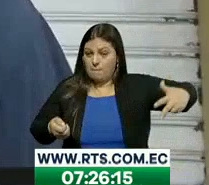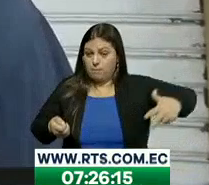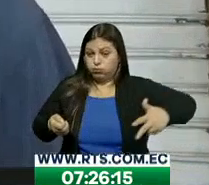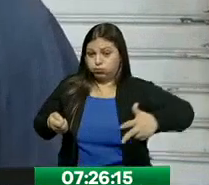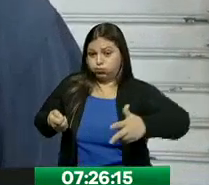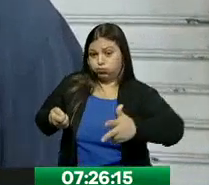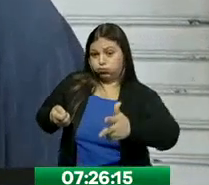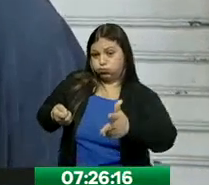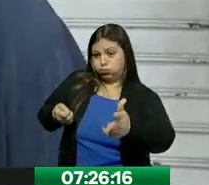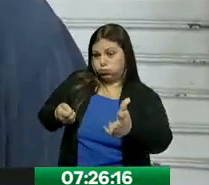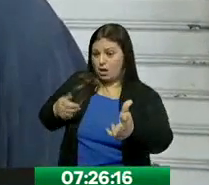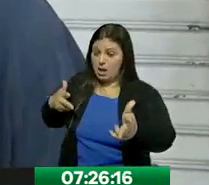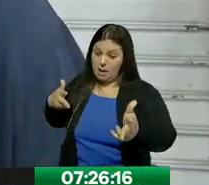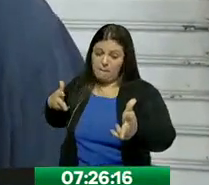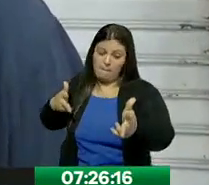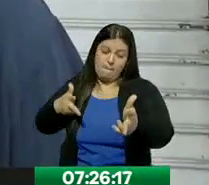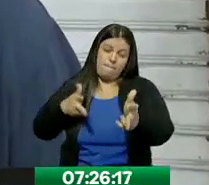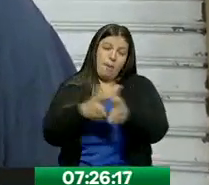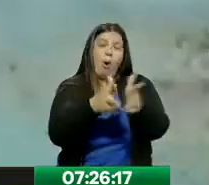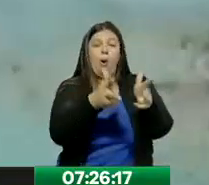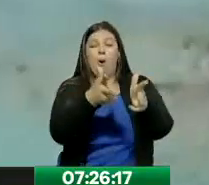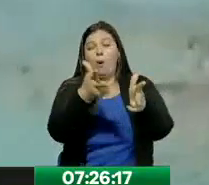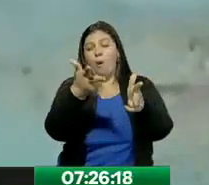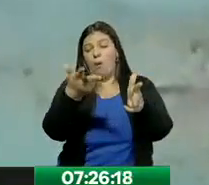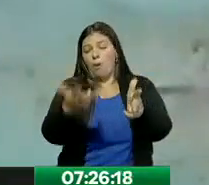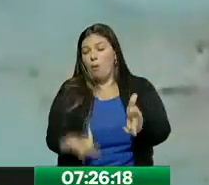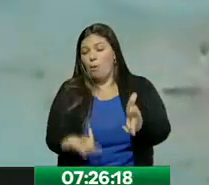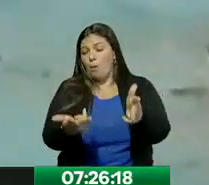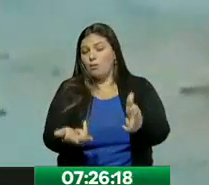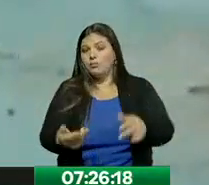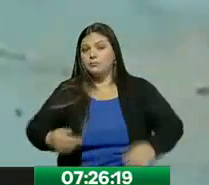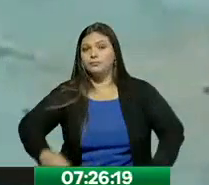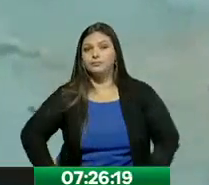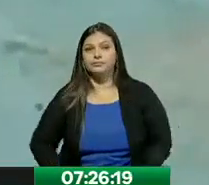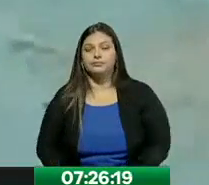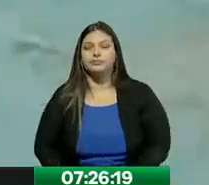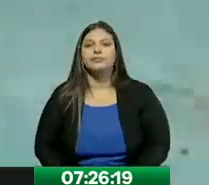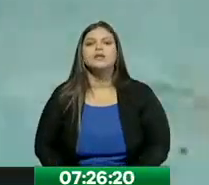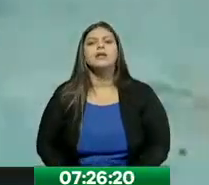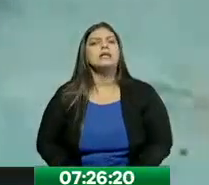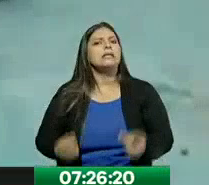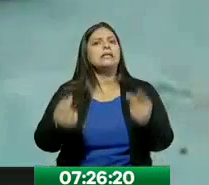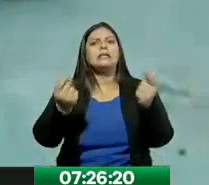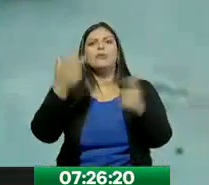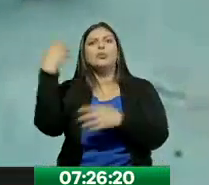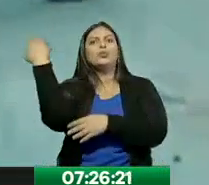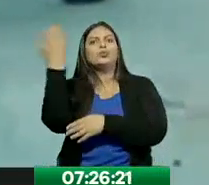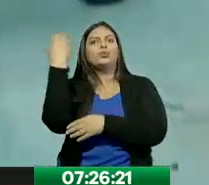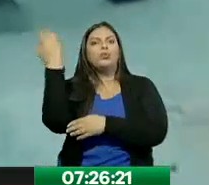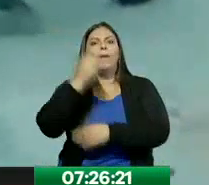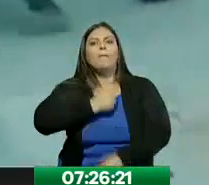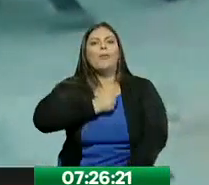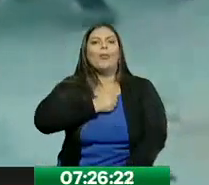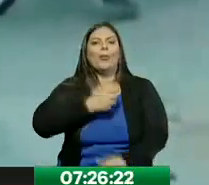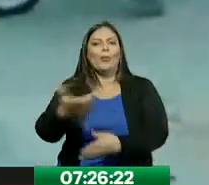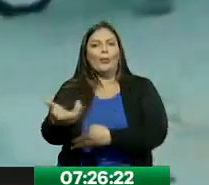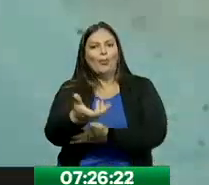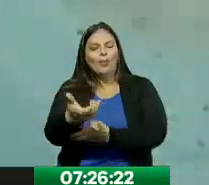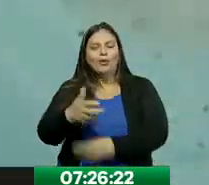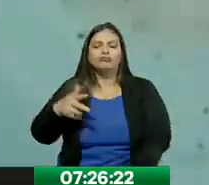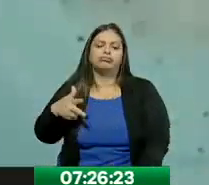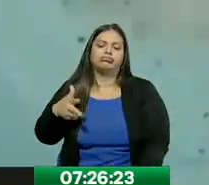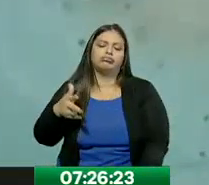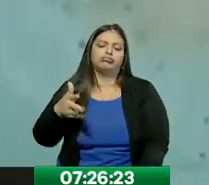Siguió, viró a la izquierda y siguió largo. Al lugar llegaron paramédicos del cuerpo de bomberos que trasladaron al herido hasta el hospital de